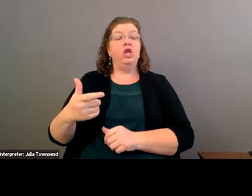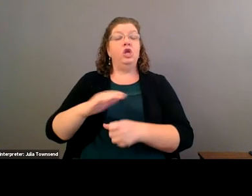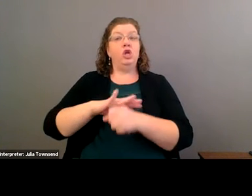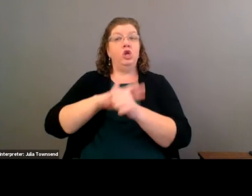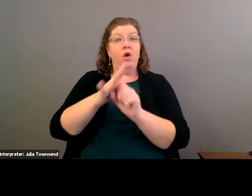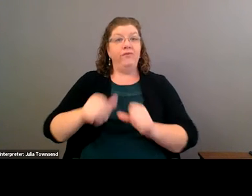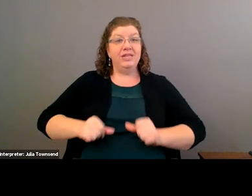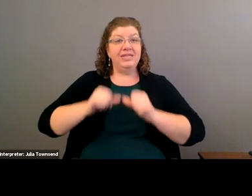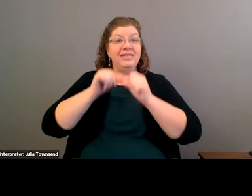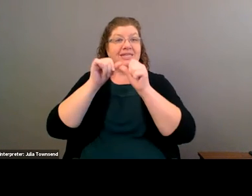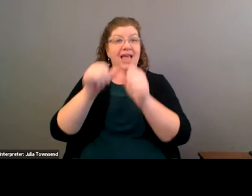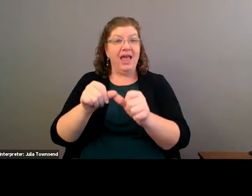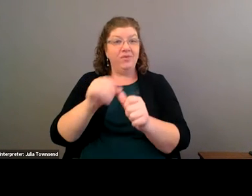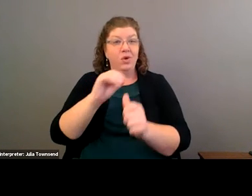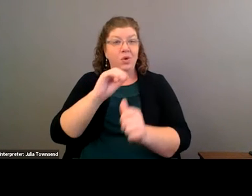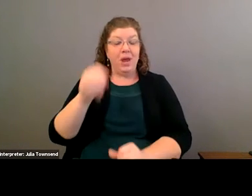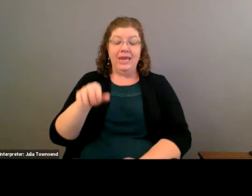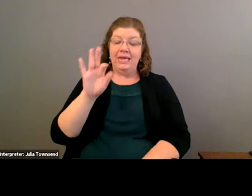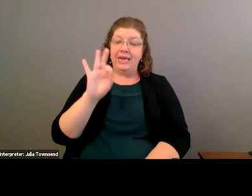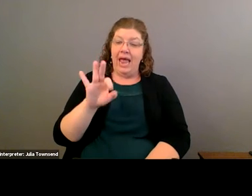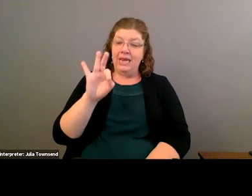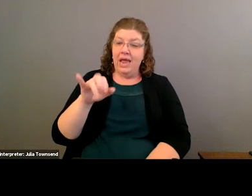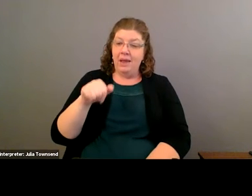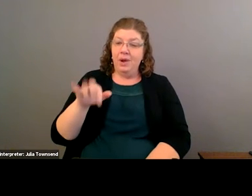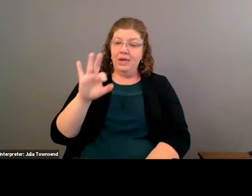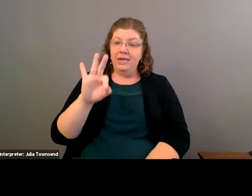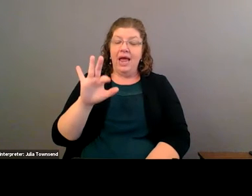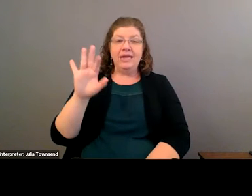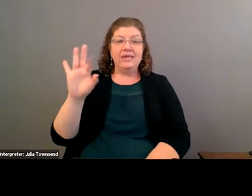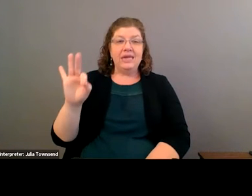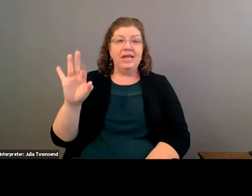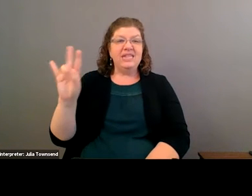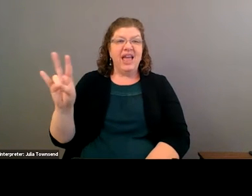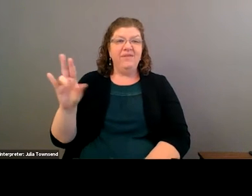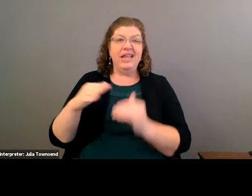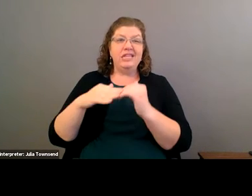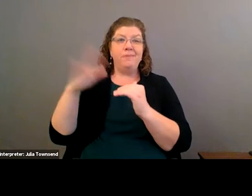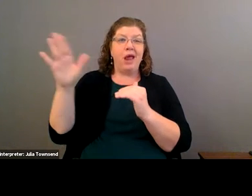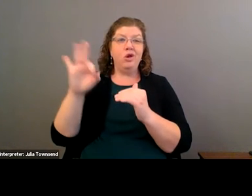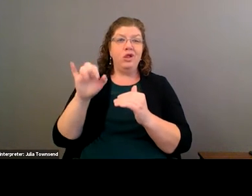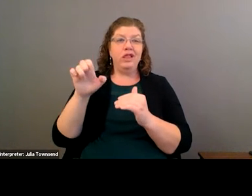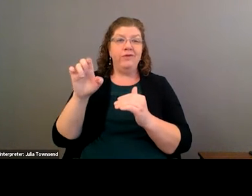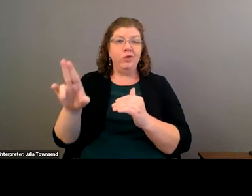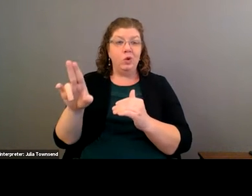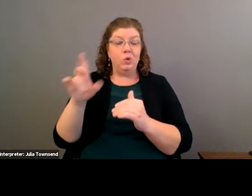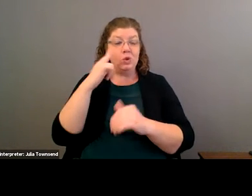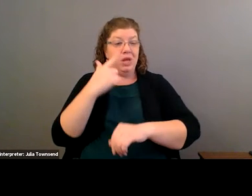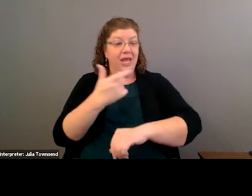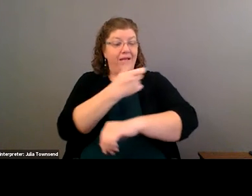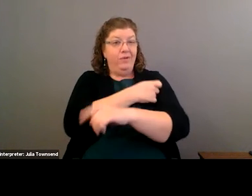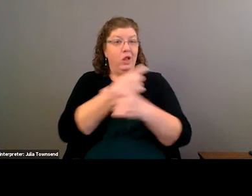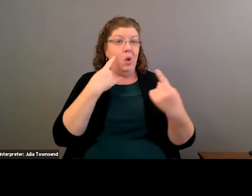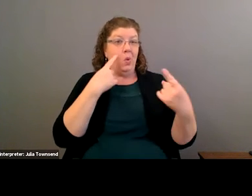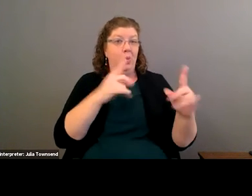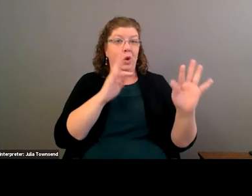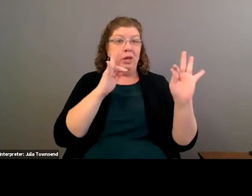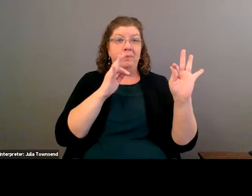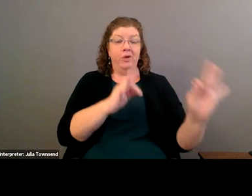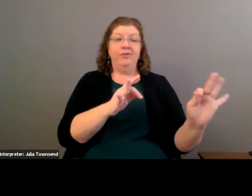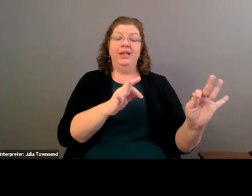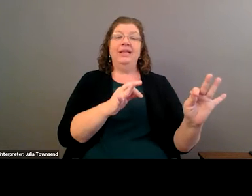La tasa de sobrevivencia entre niños es de 99.7, mejor que de la